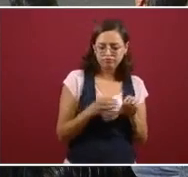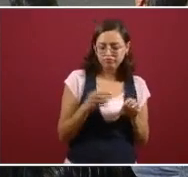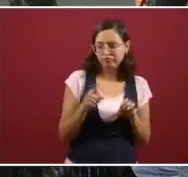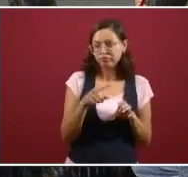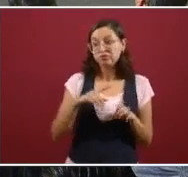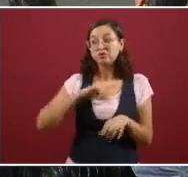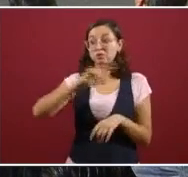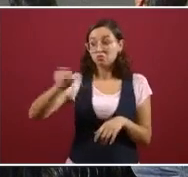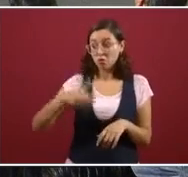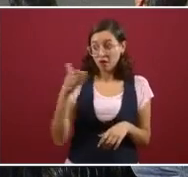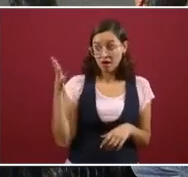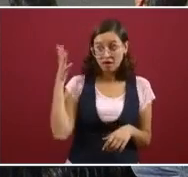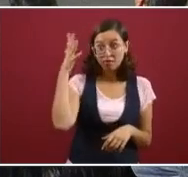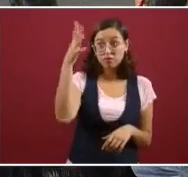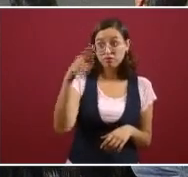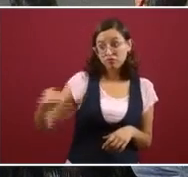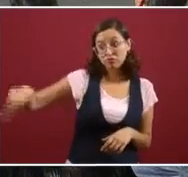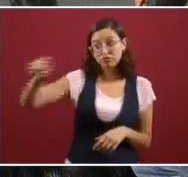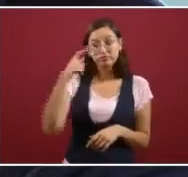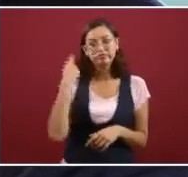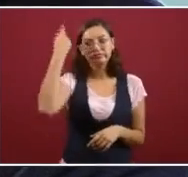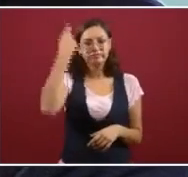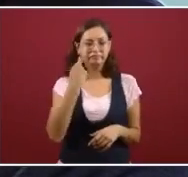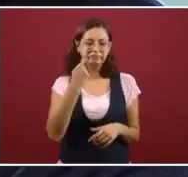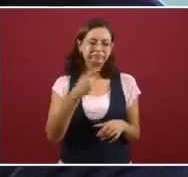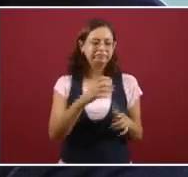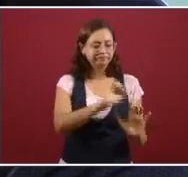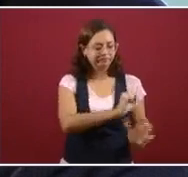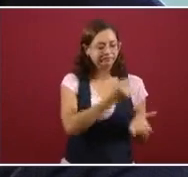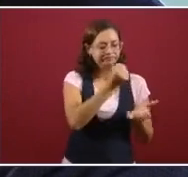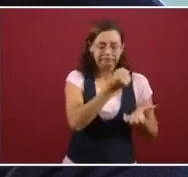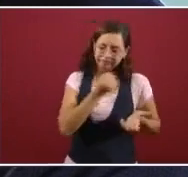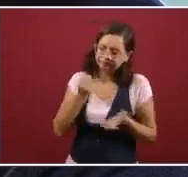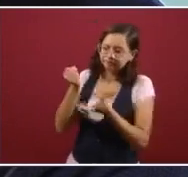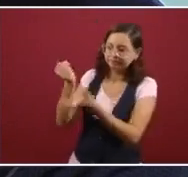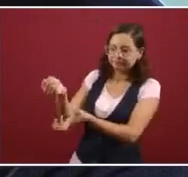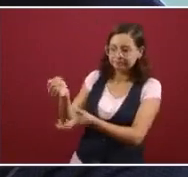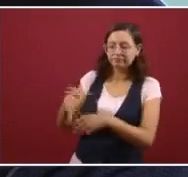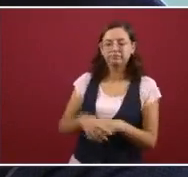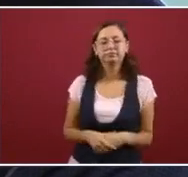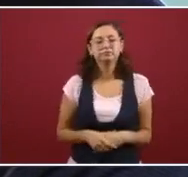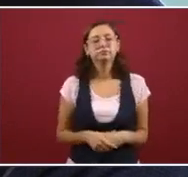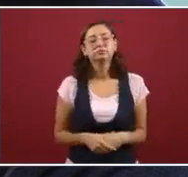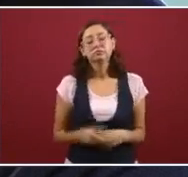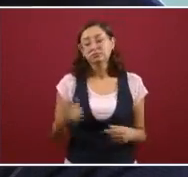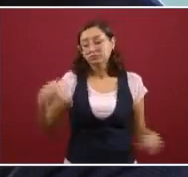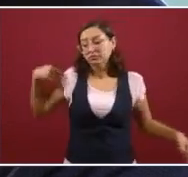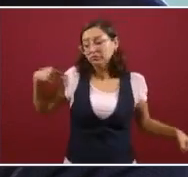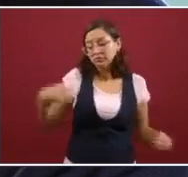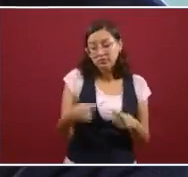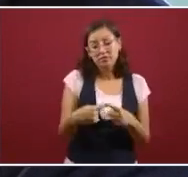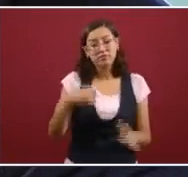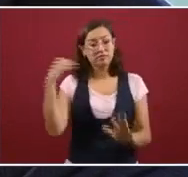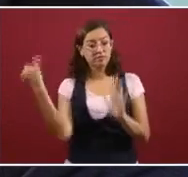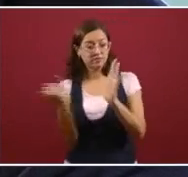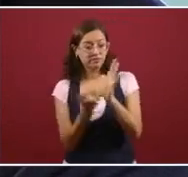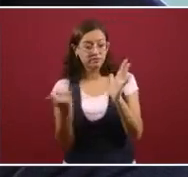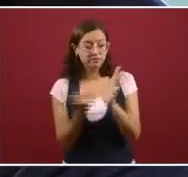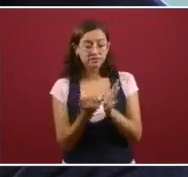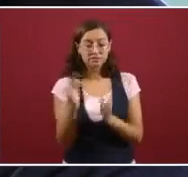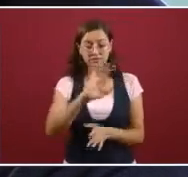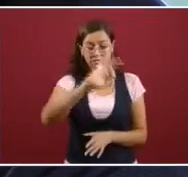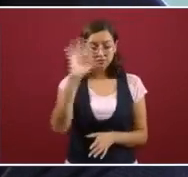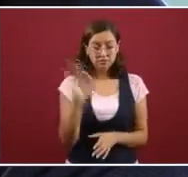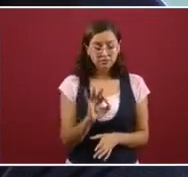trabajadores. Prueba de esto es que las comisiones que hemos cobrado han disminuido en más del 90% desde que se creó el